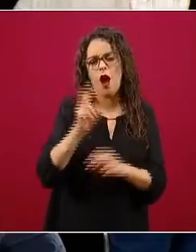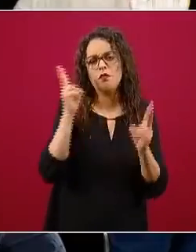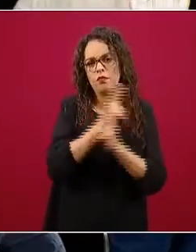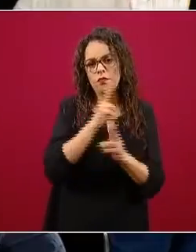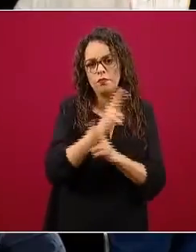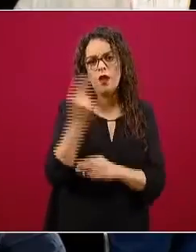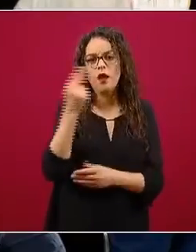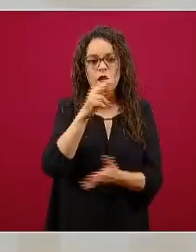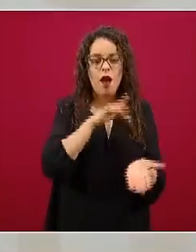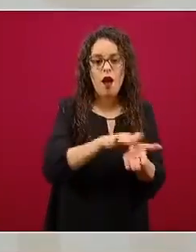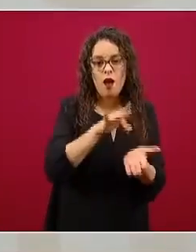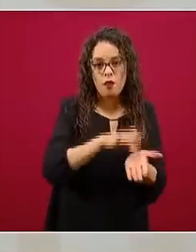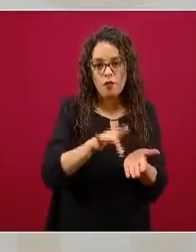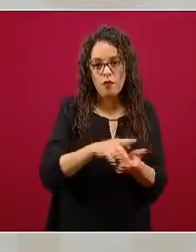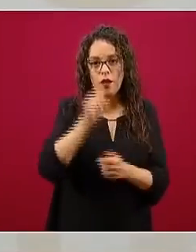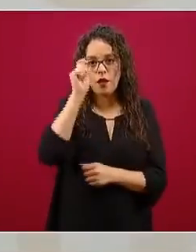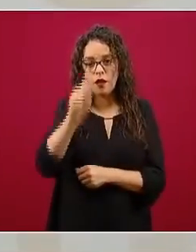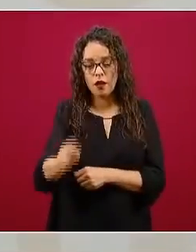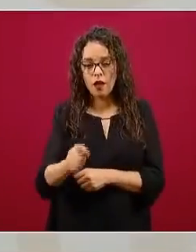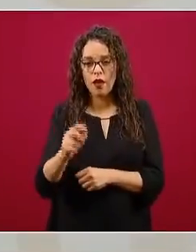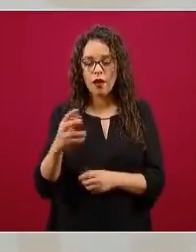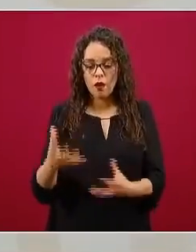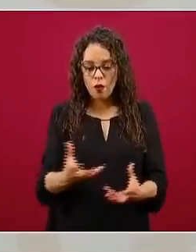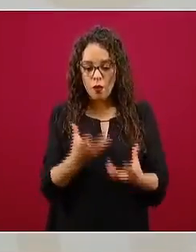la inhaloterapia o la